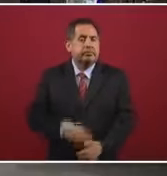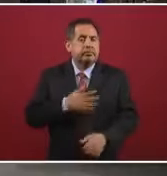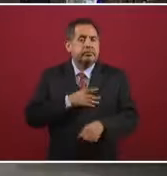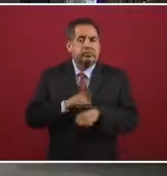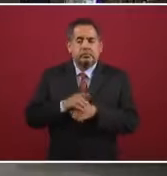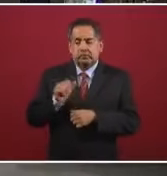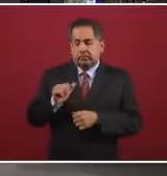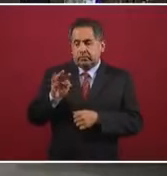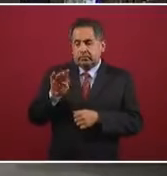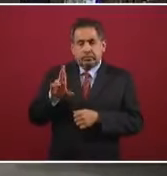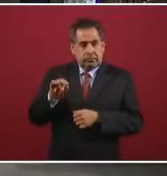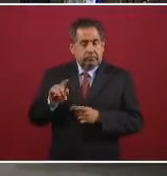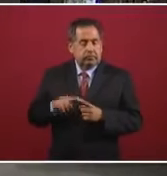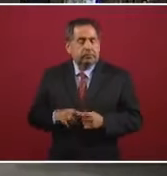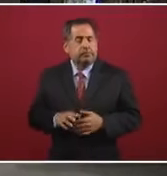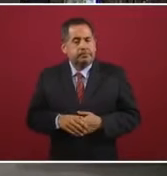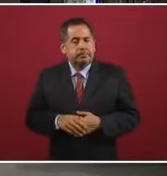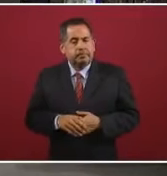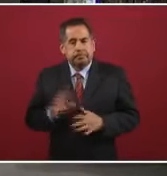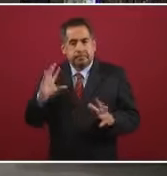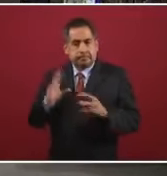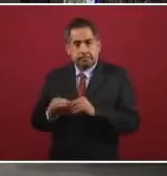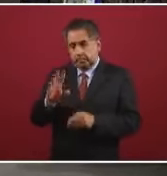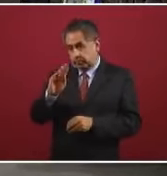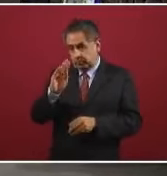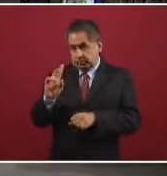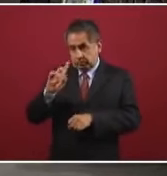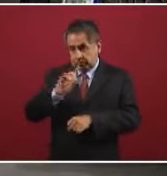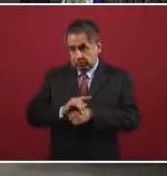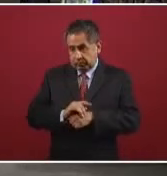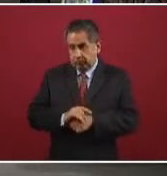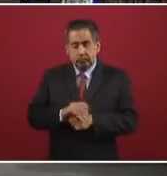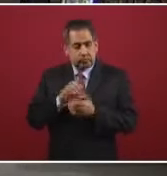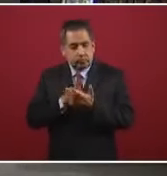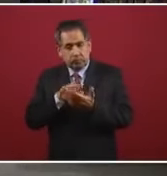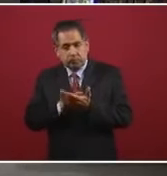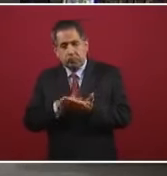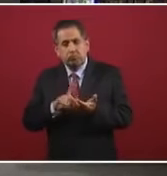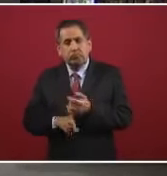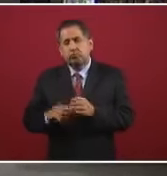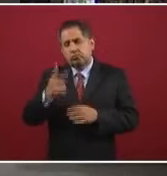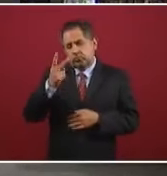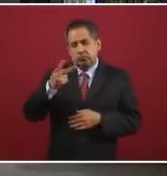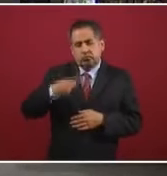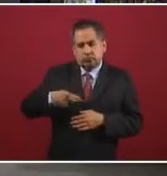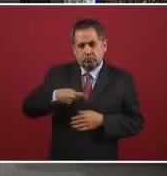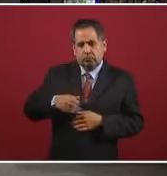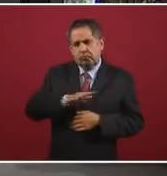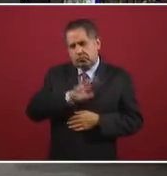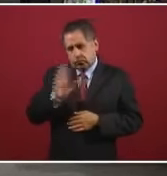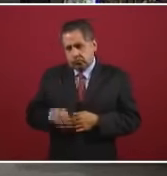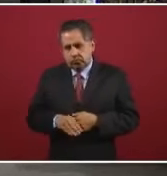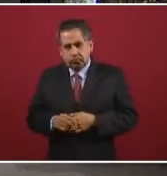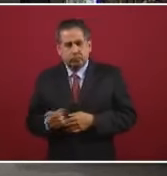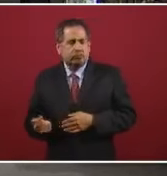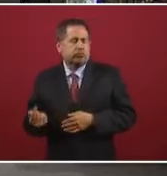de Pie de Página. En lo que va de estos 90 días, tenemos al menos registro de 2 migrantes muertos,